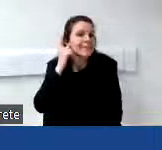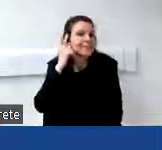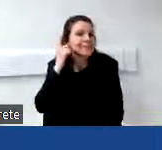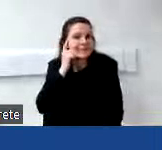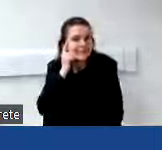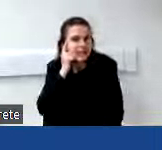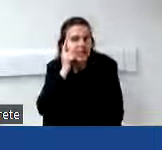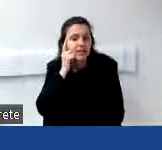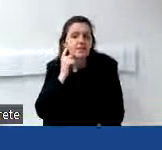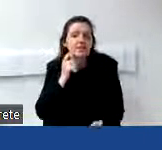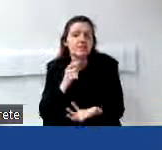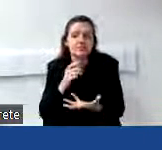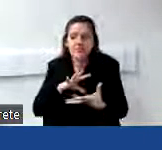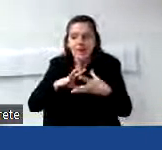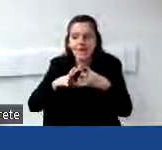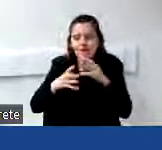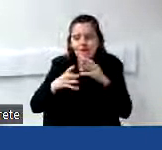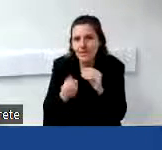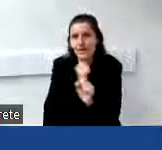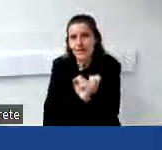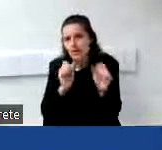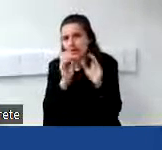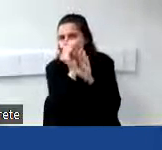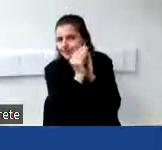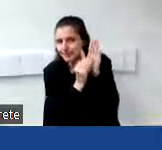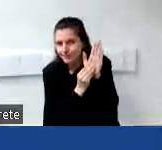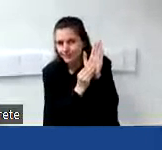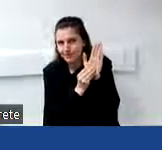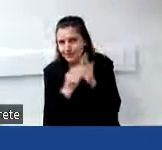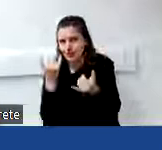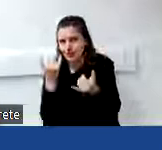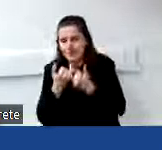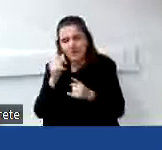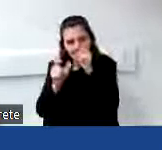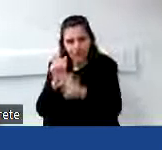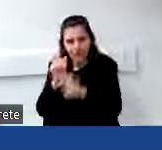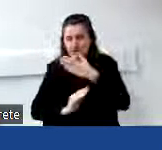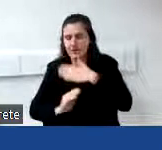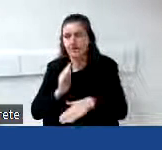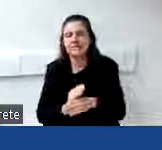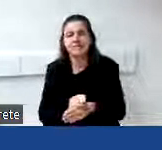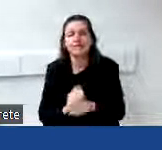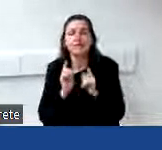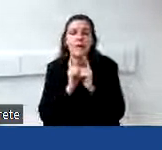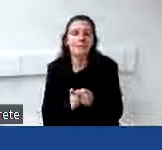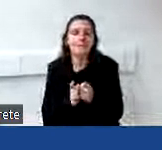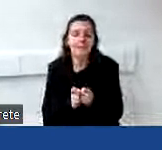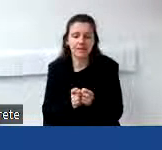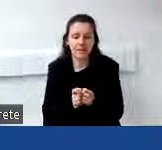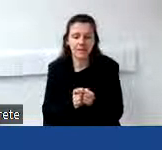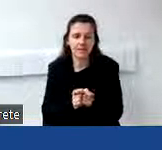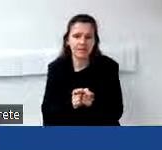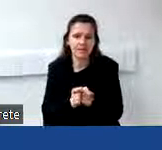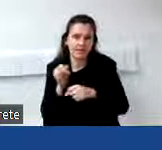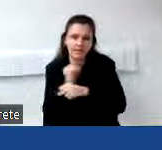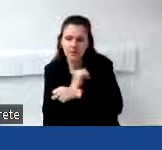manera esto podría ser posible y de implementar en los distintos centros de salud. La participación de las organizaciones de la sociedad civil, esto